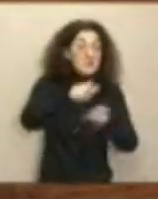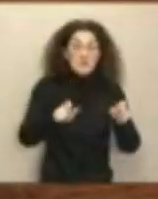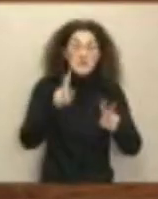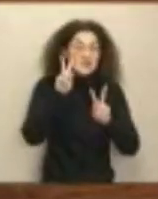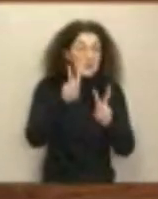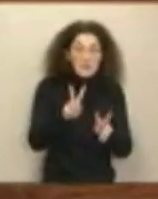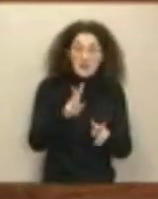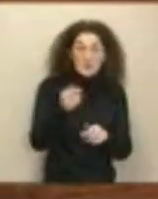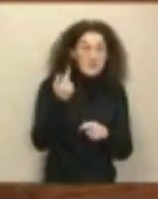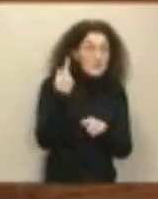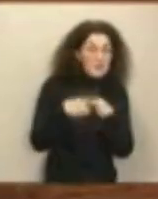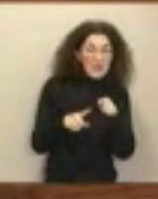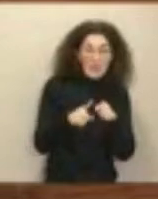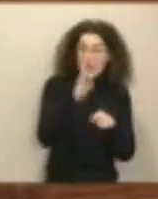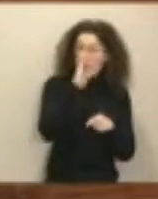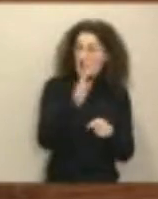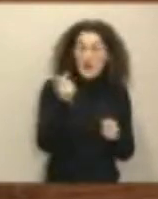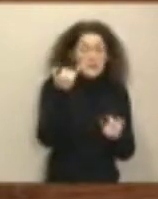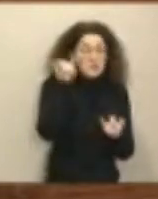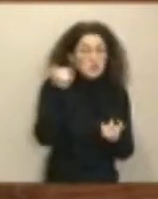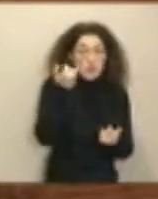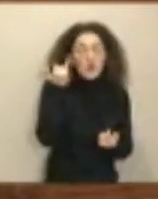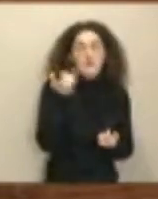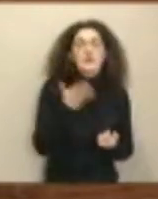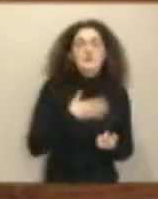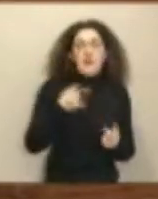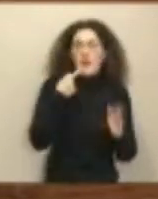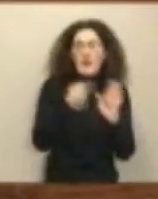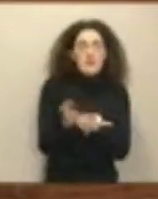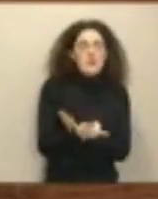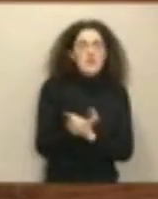esta diferencia radical es que está en la